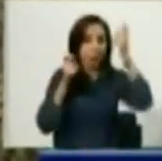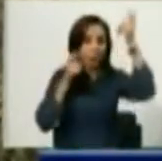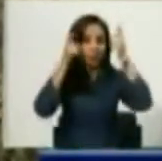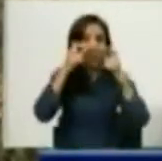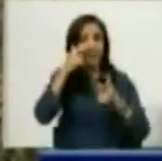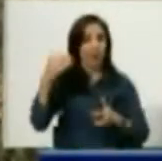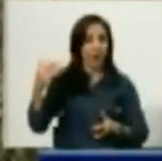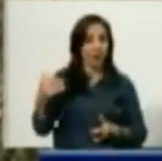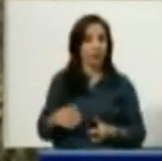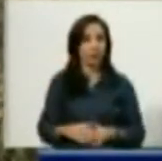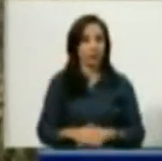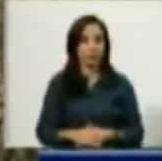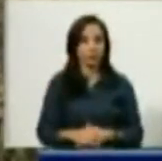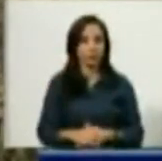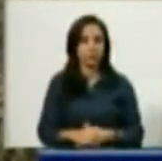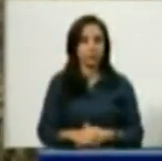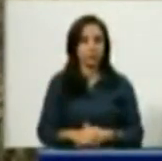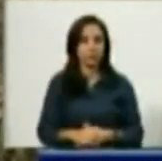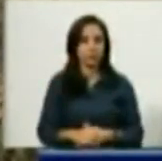me pasa